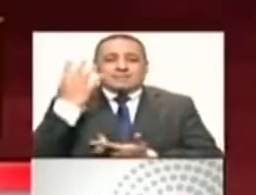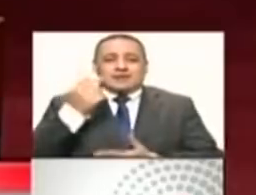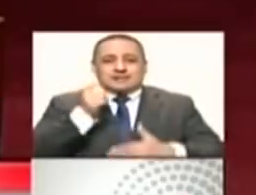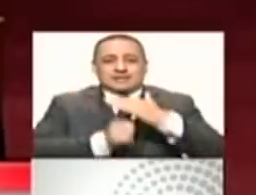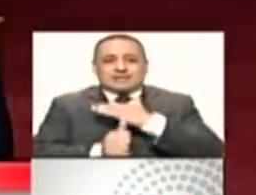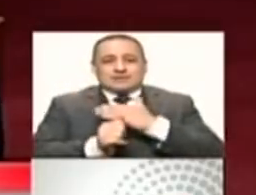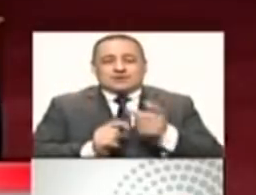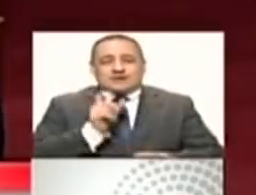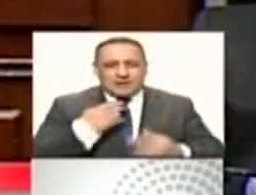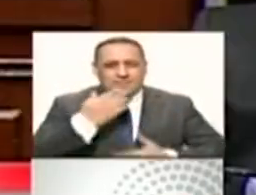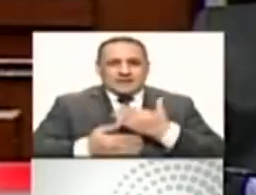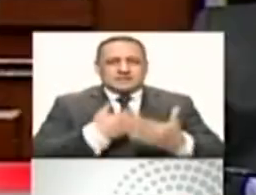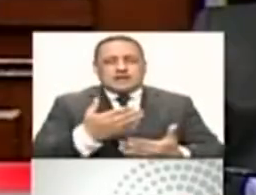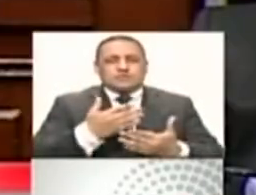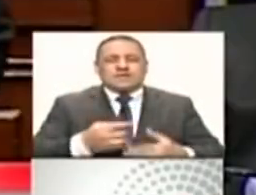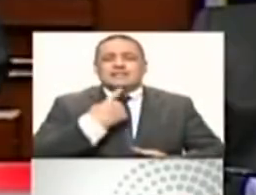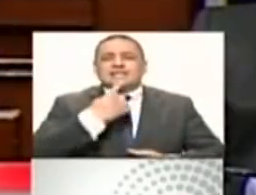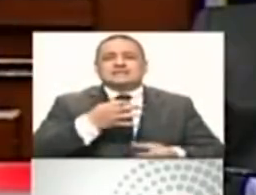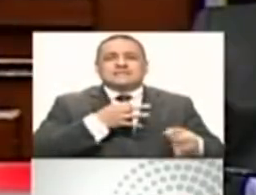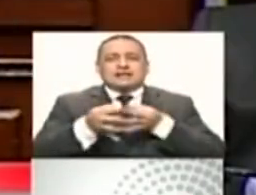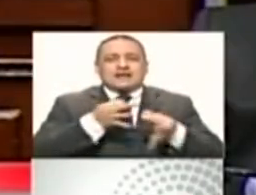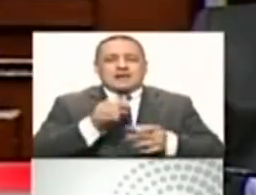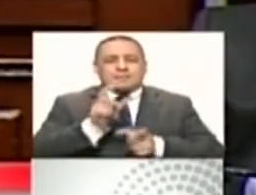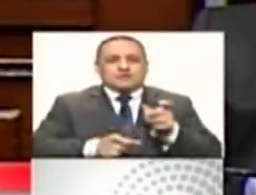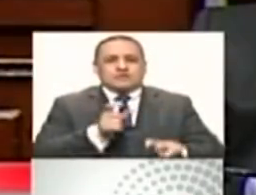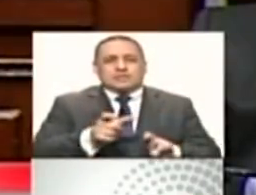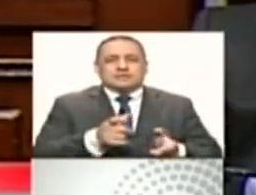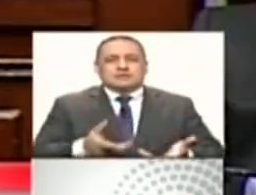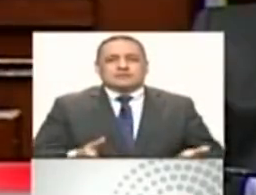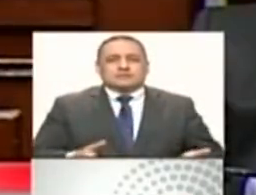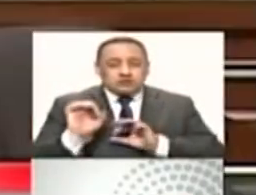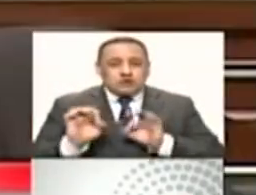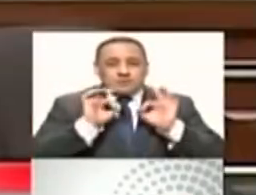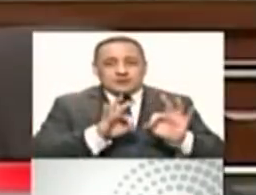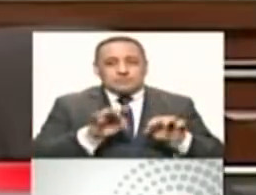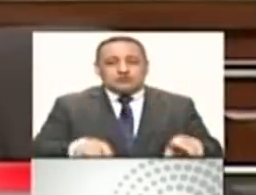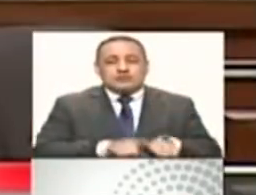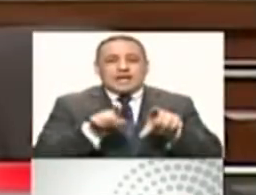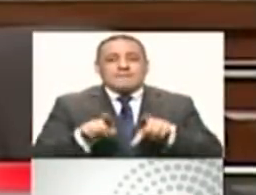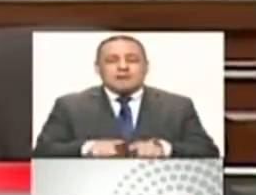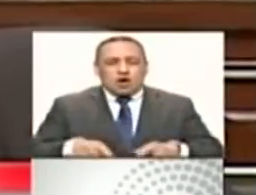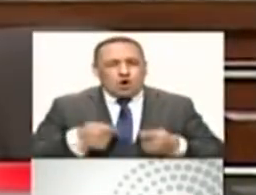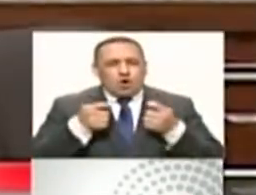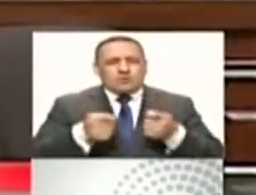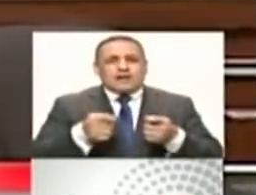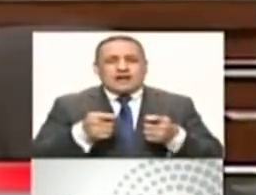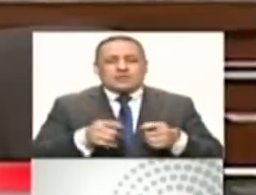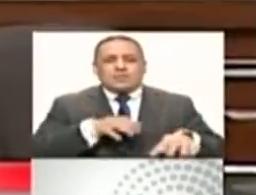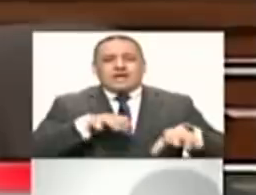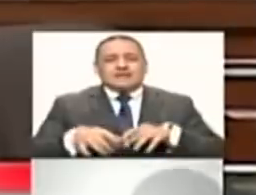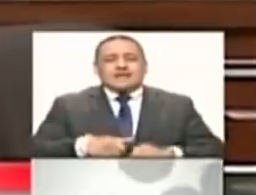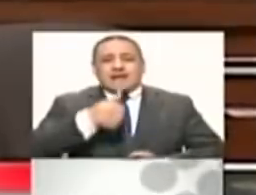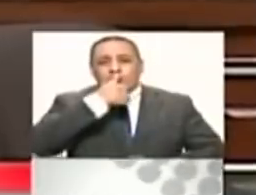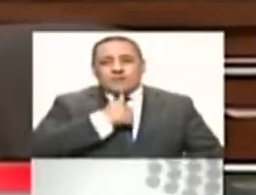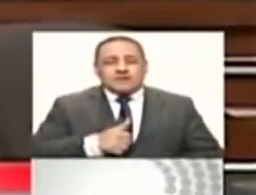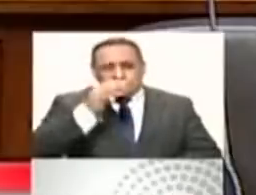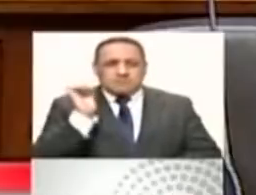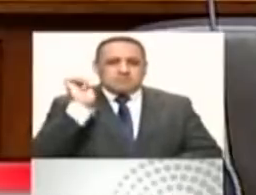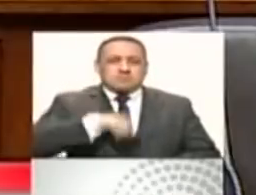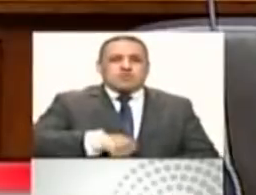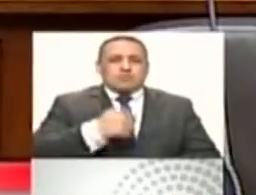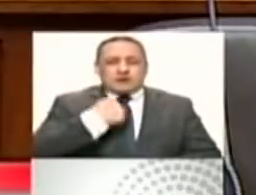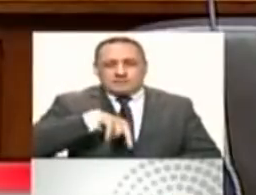pueda dar el presidente del Consejo de Ministros o los ministros que deben participar en el debate para poder que ese